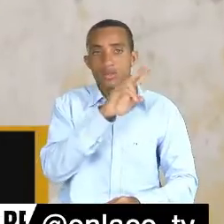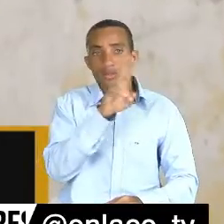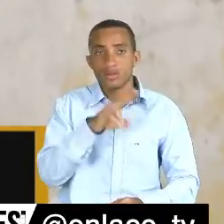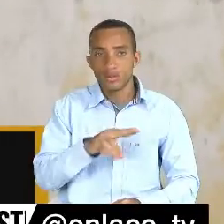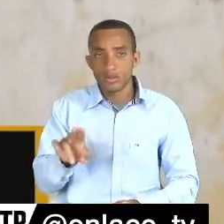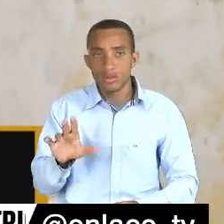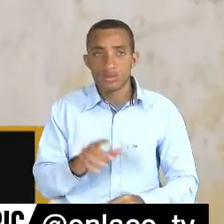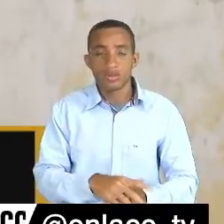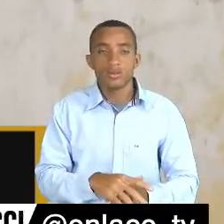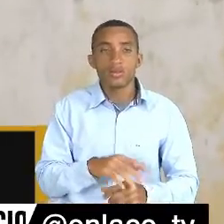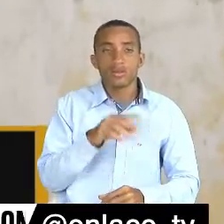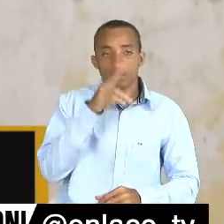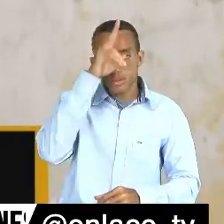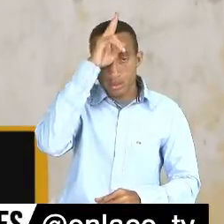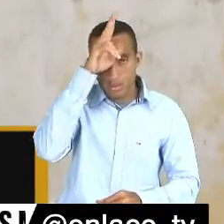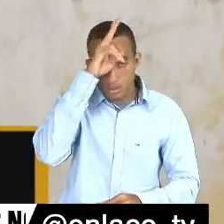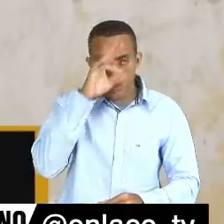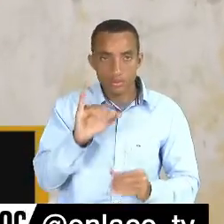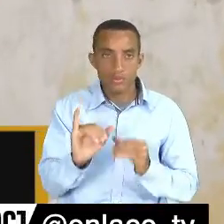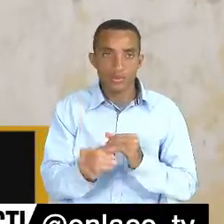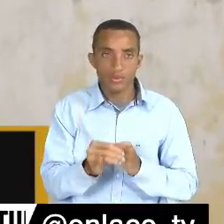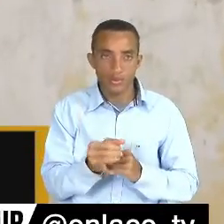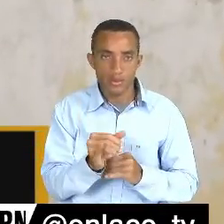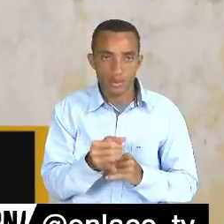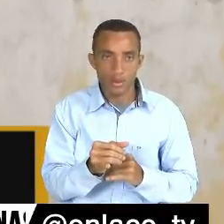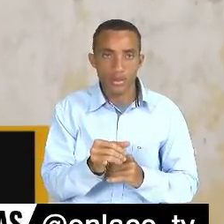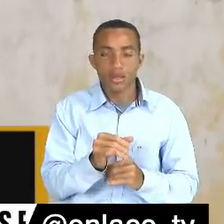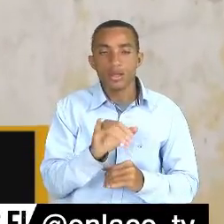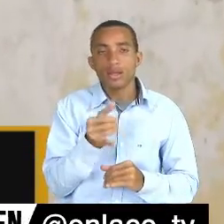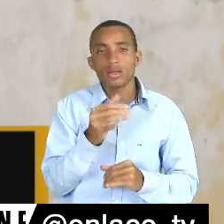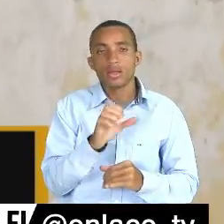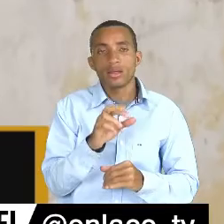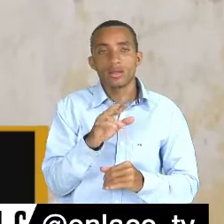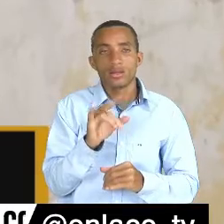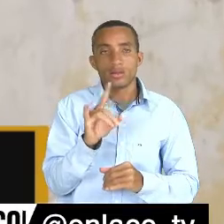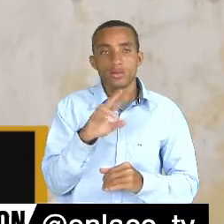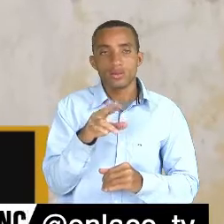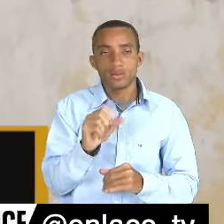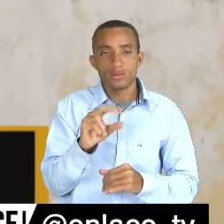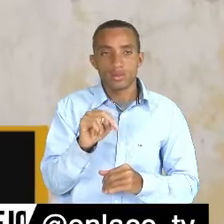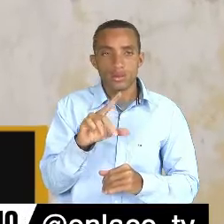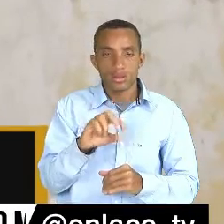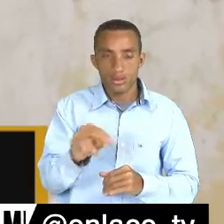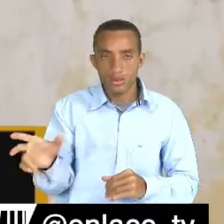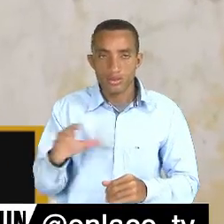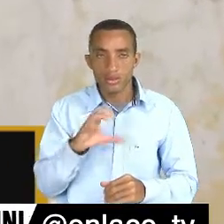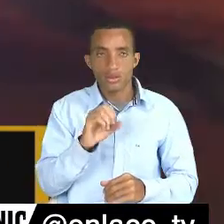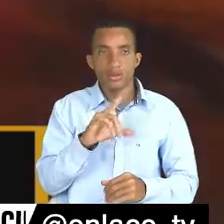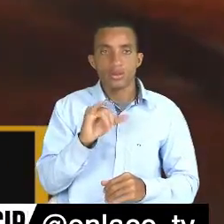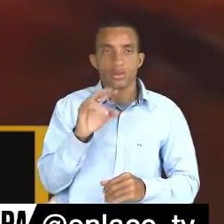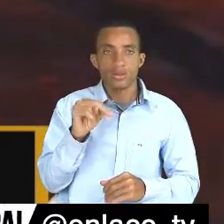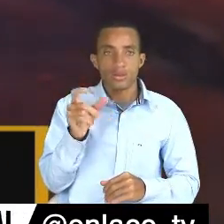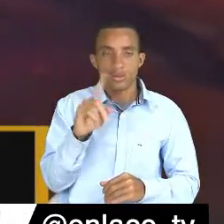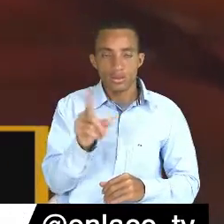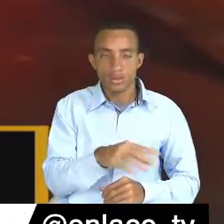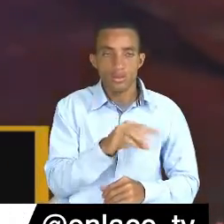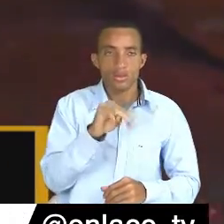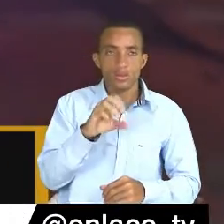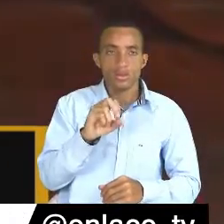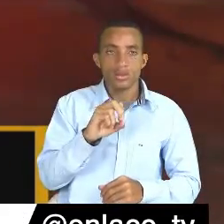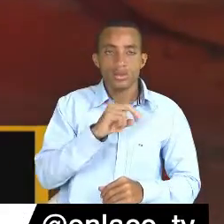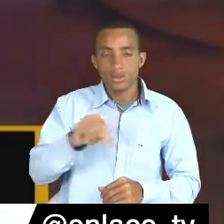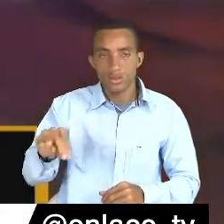Paz, Jerusalén, Cortijillo, Ciudadela Pipatón, Gaitán, Colinas del Norte y Cristo Rey. Día y noche